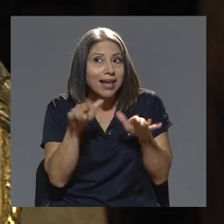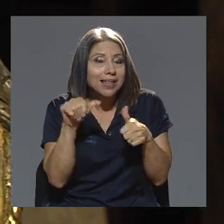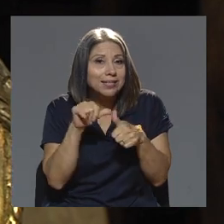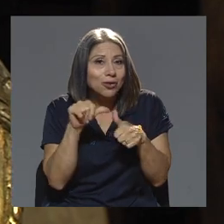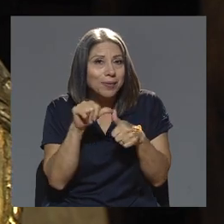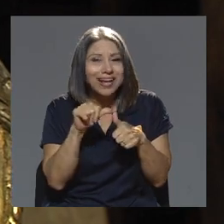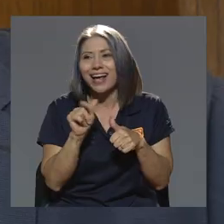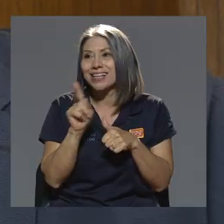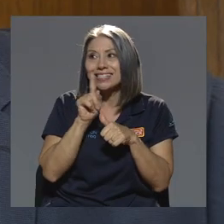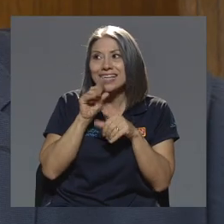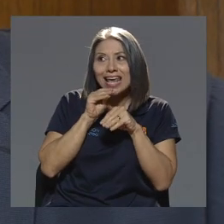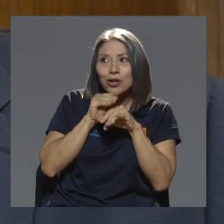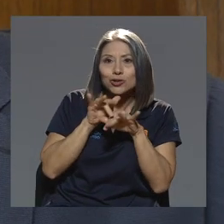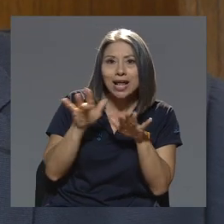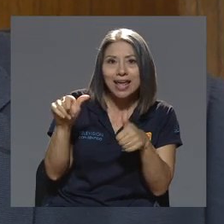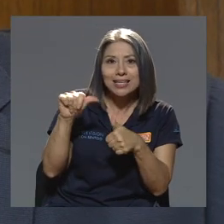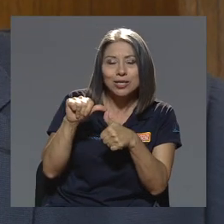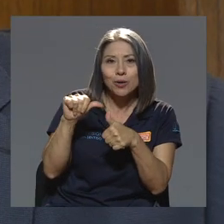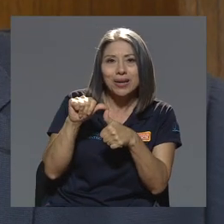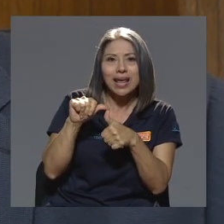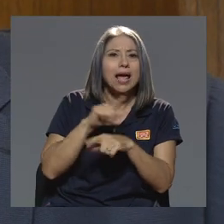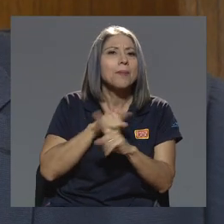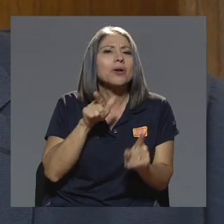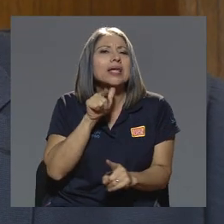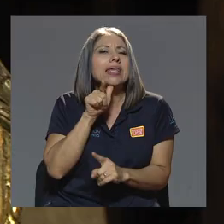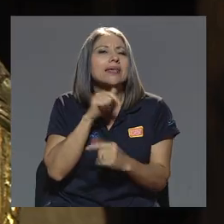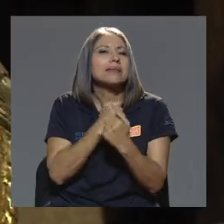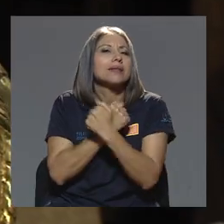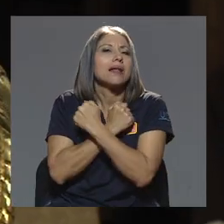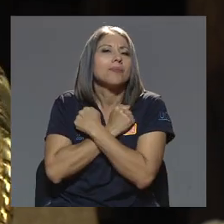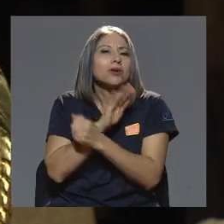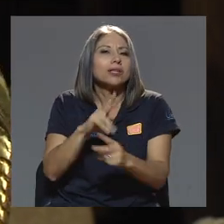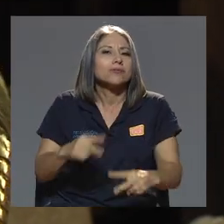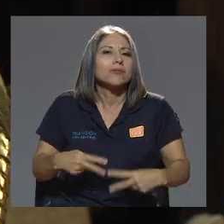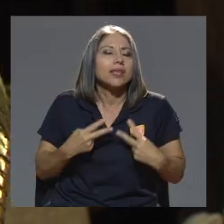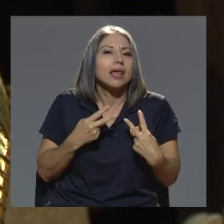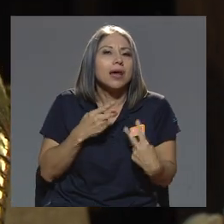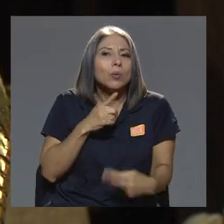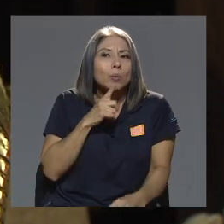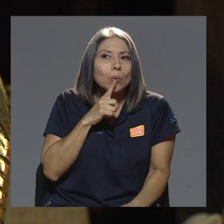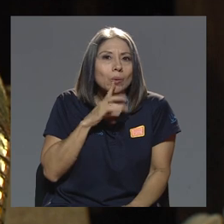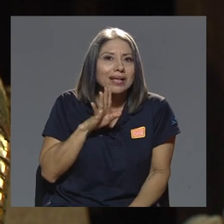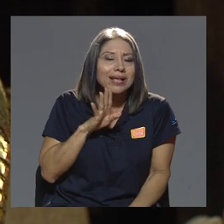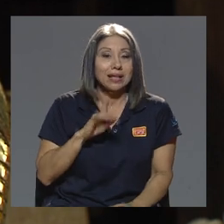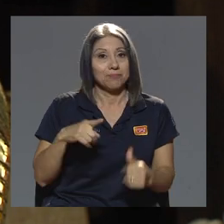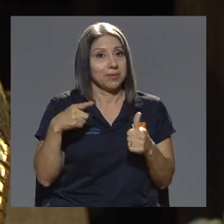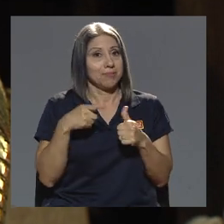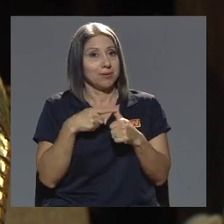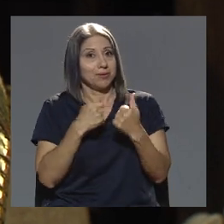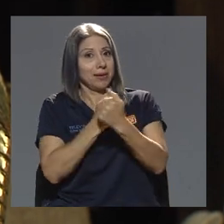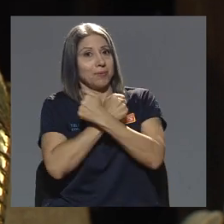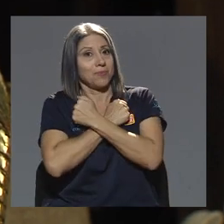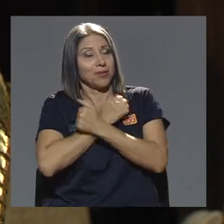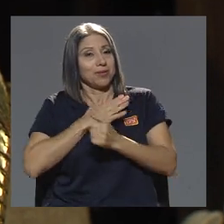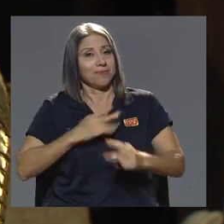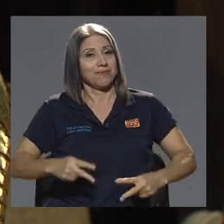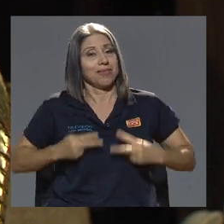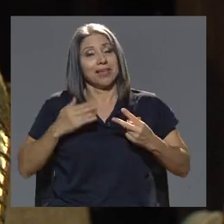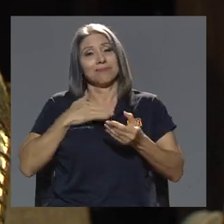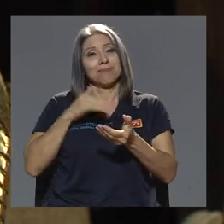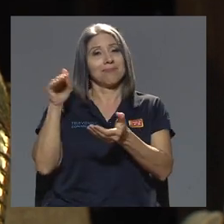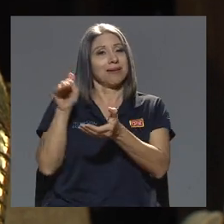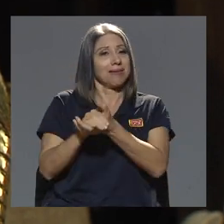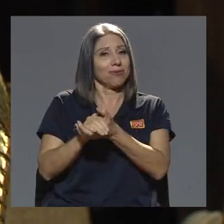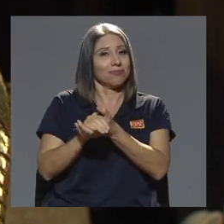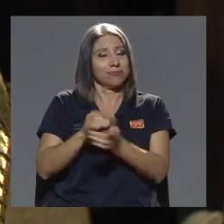salga de Centroamérica, sí, pero ¿Quién es el amor de su vida? De ahí. Primero que nada, el amor de mi vida es mi marido. O